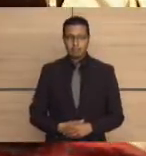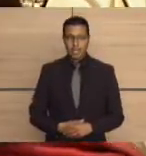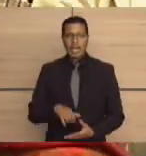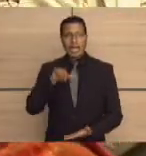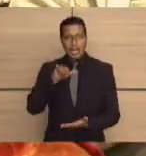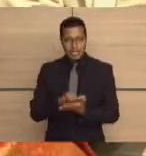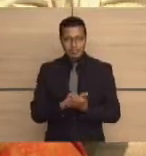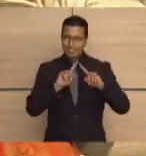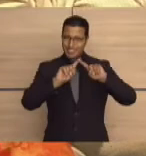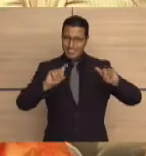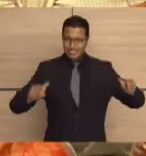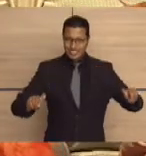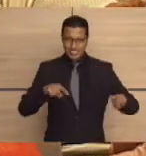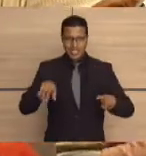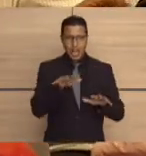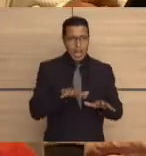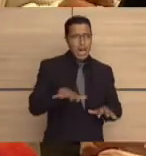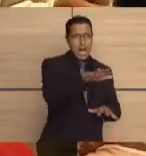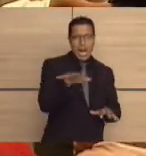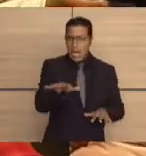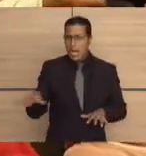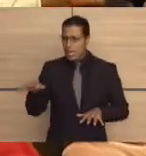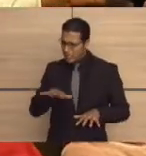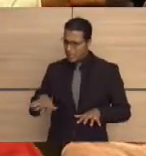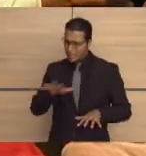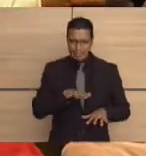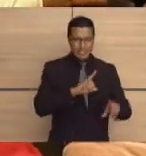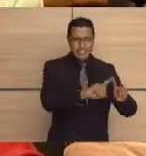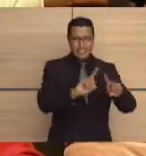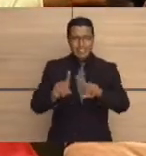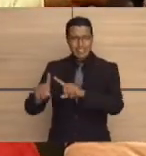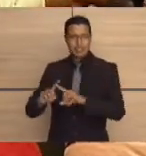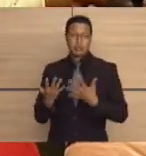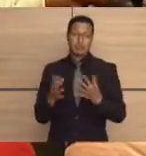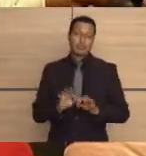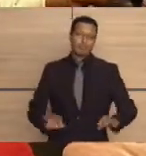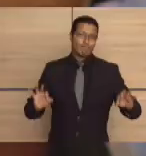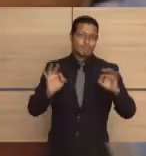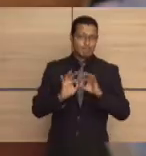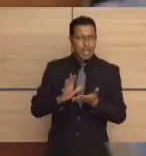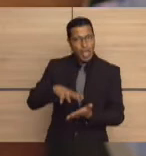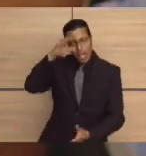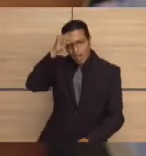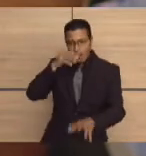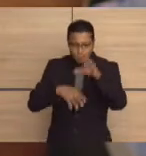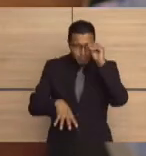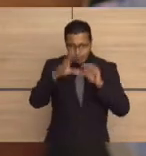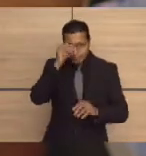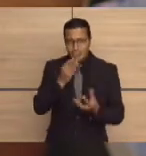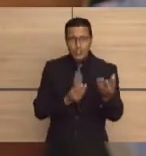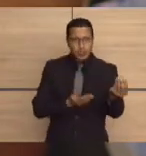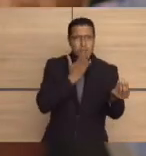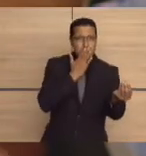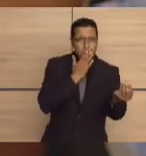Esa diversidad del territorio es muy importante de tener en cuenta, y esa diversidad de pueblos indígenas